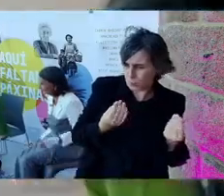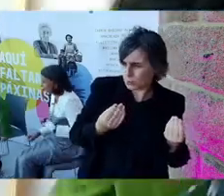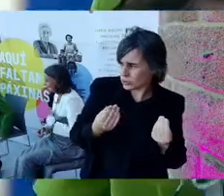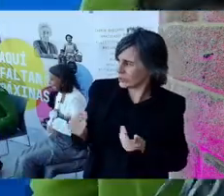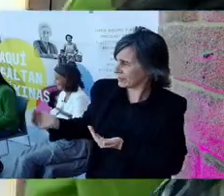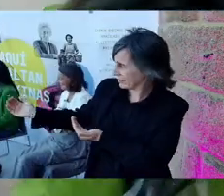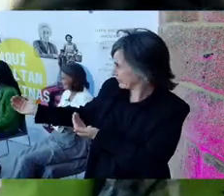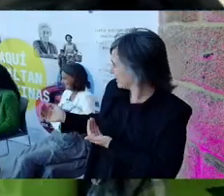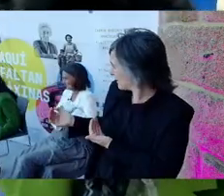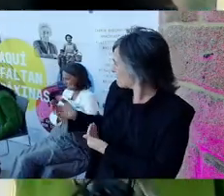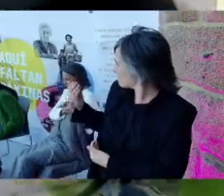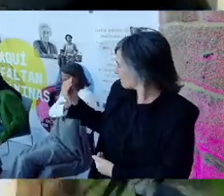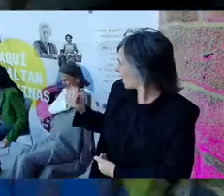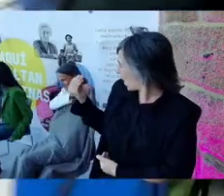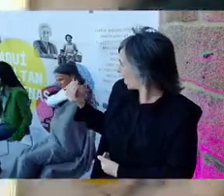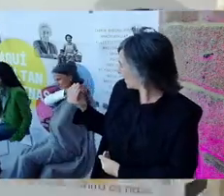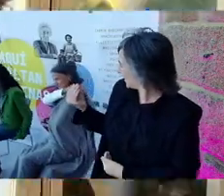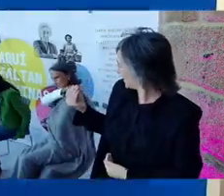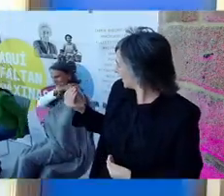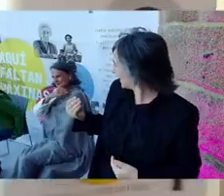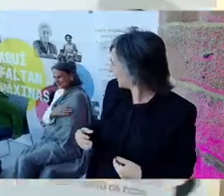Sí.